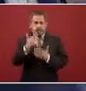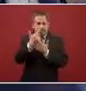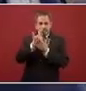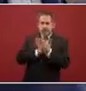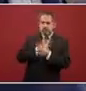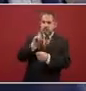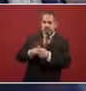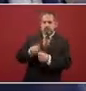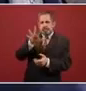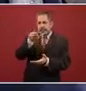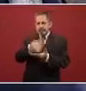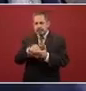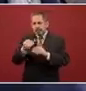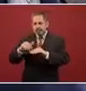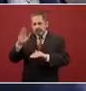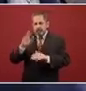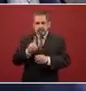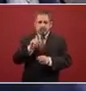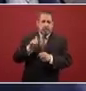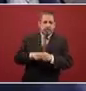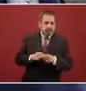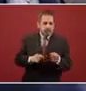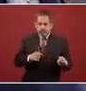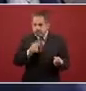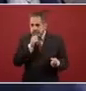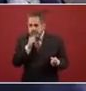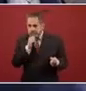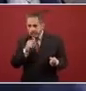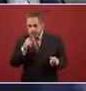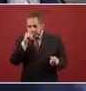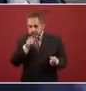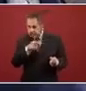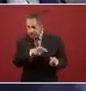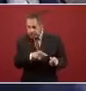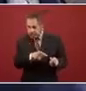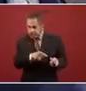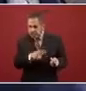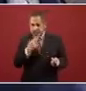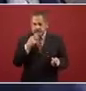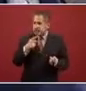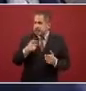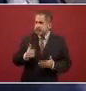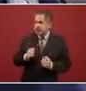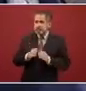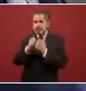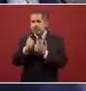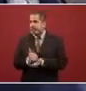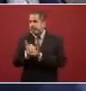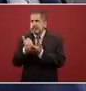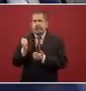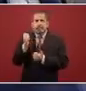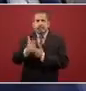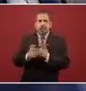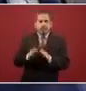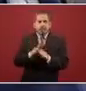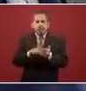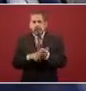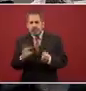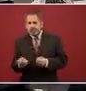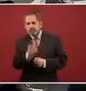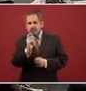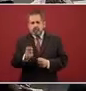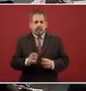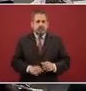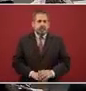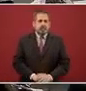eran más de 5,000 si no me equivoco, ¿no funcionarían para atender en esta emergencia, o cuál es la situación que están enfrentando?